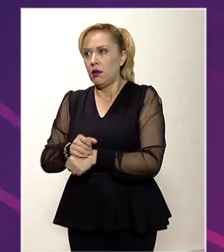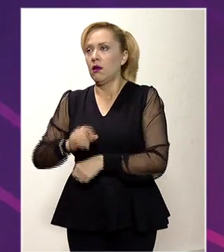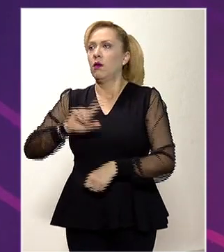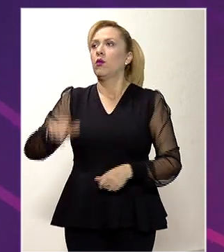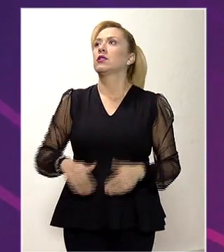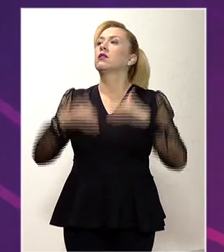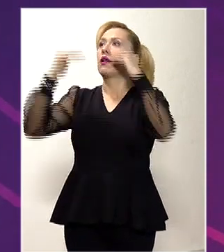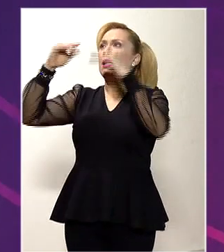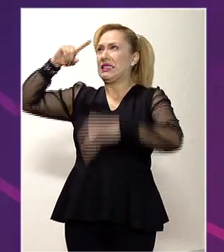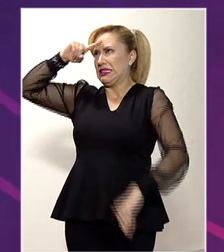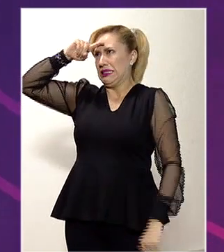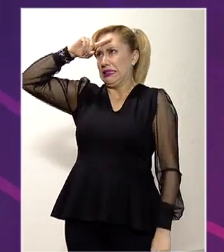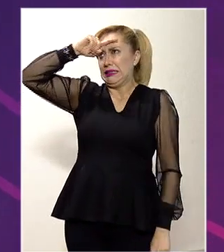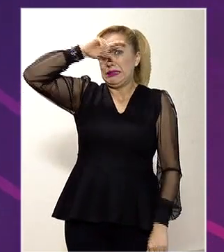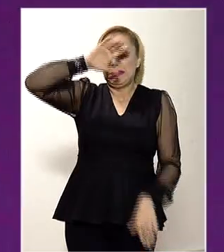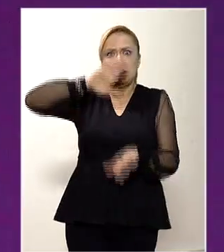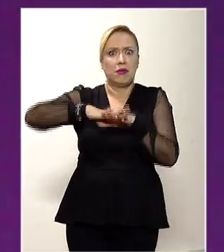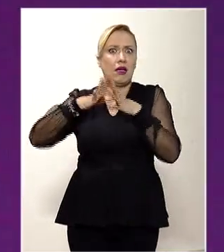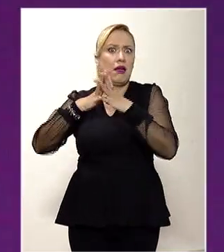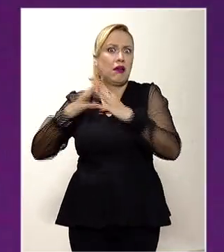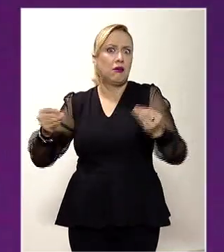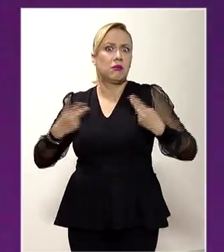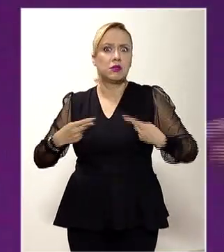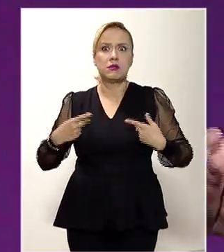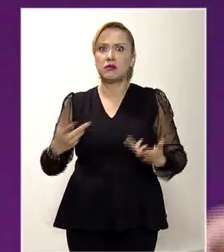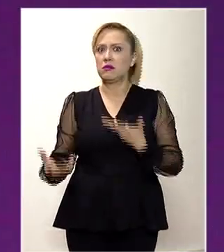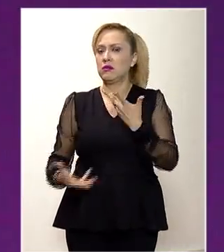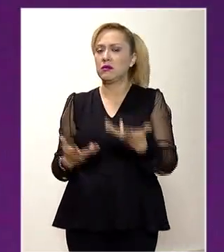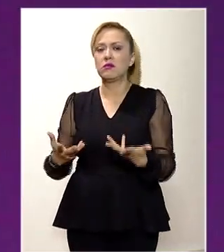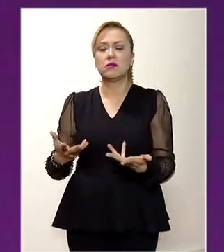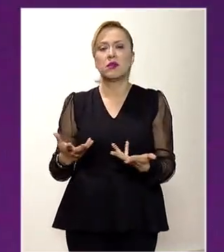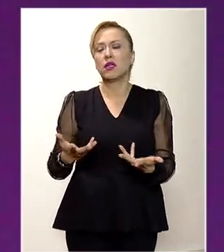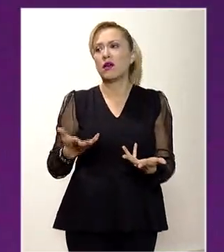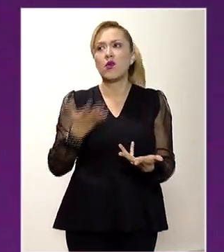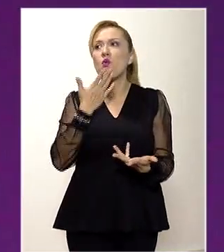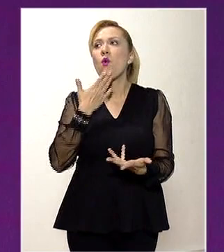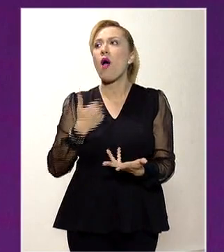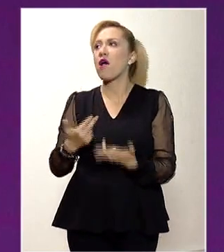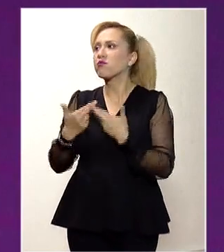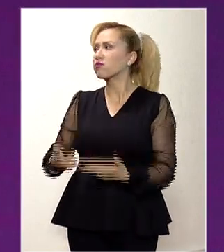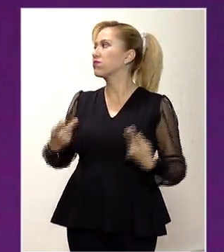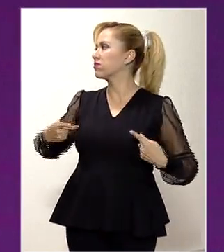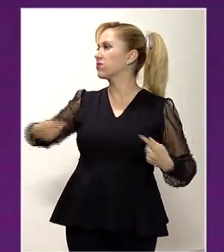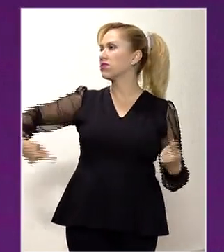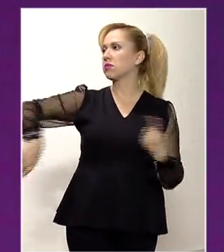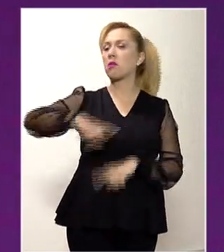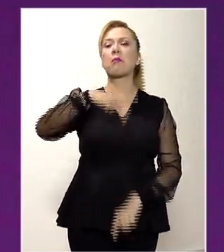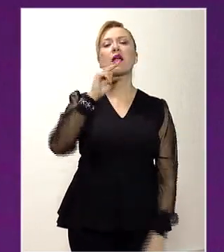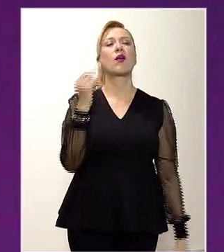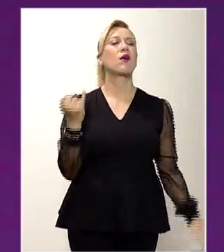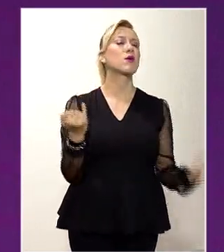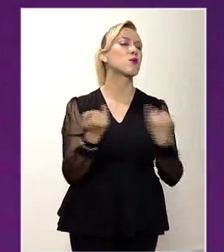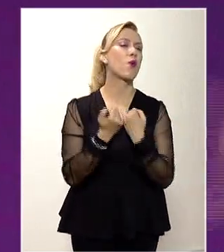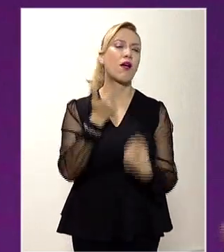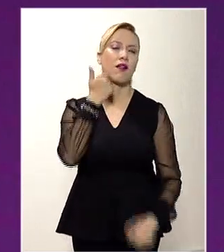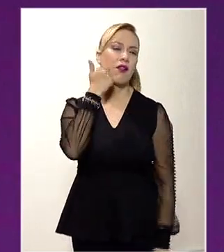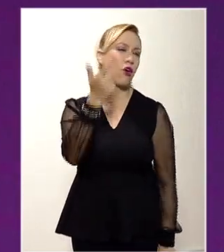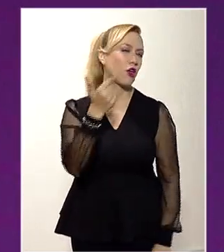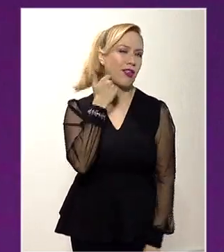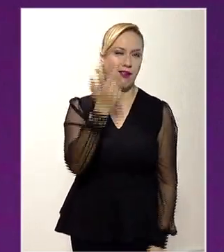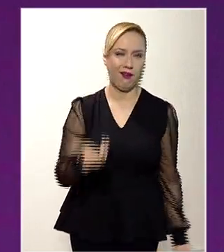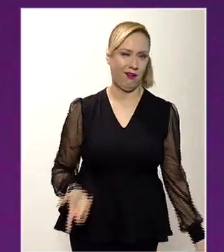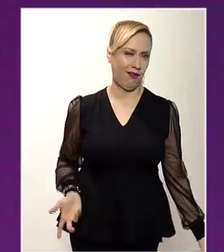es muy difícil, no hay capacidad, pero tampoco hay voluntad, ¿no? Hay que ser muy sinceros. Se dejó pasar demasiado tiempo,